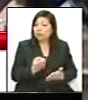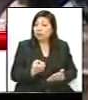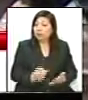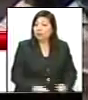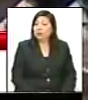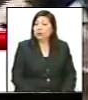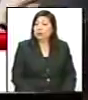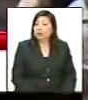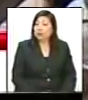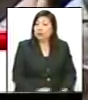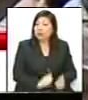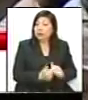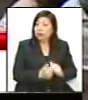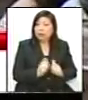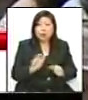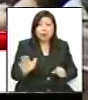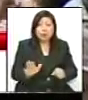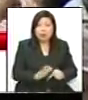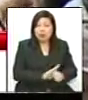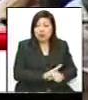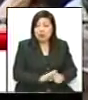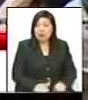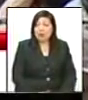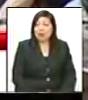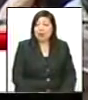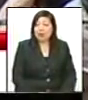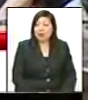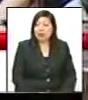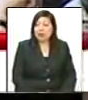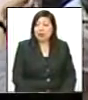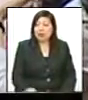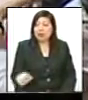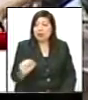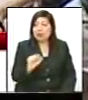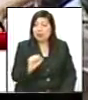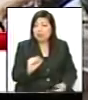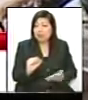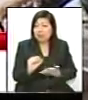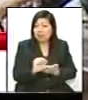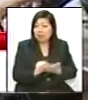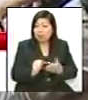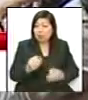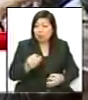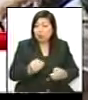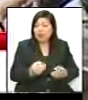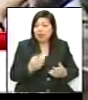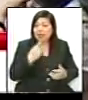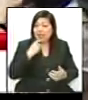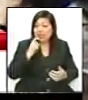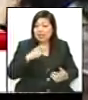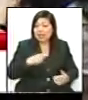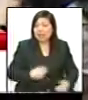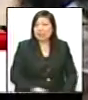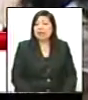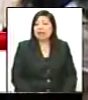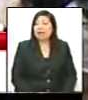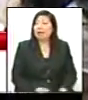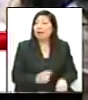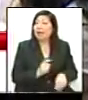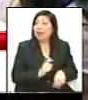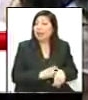reforma completa del sistema de justicia en el Perú requiere el